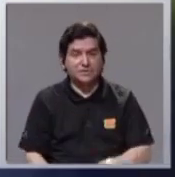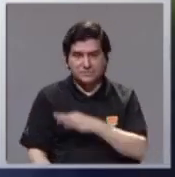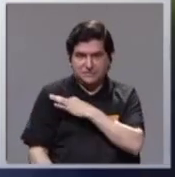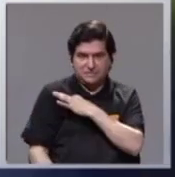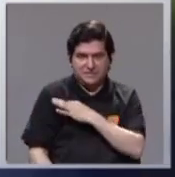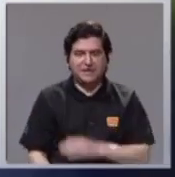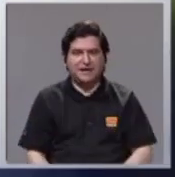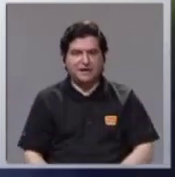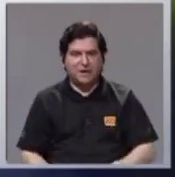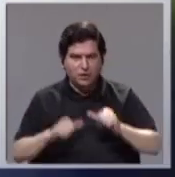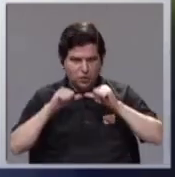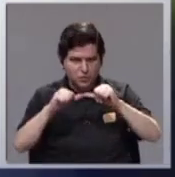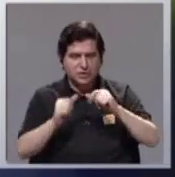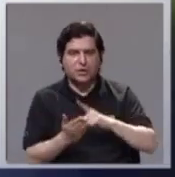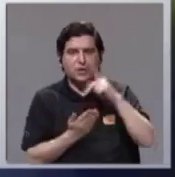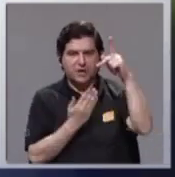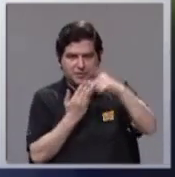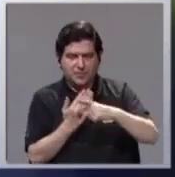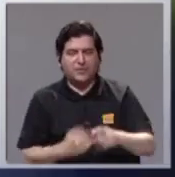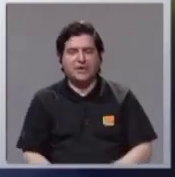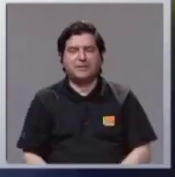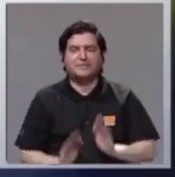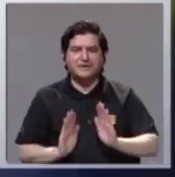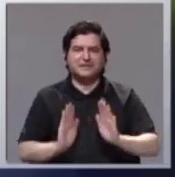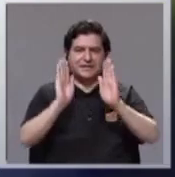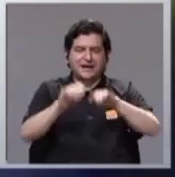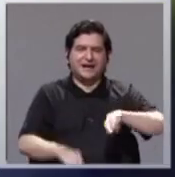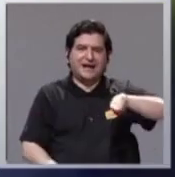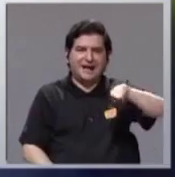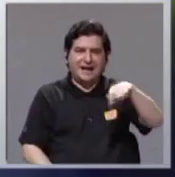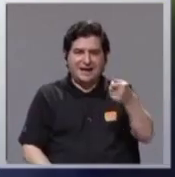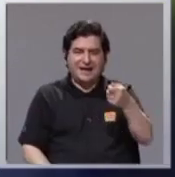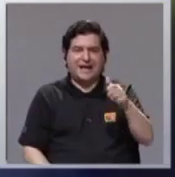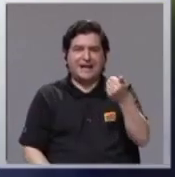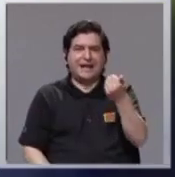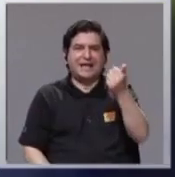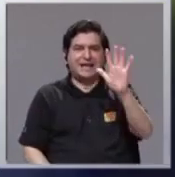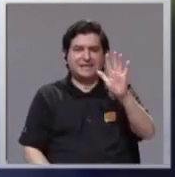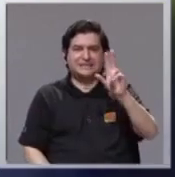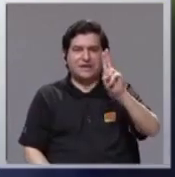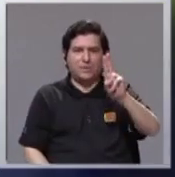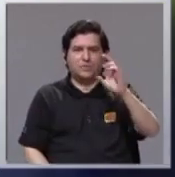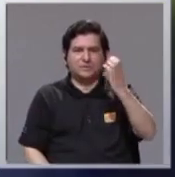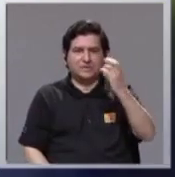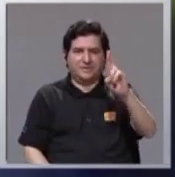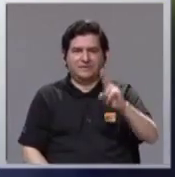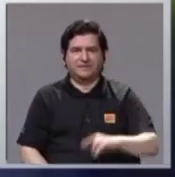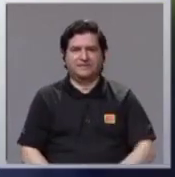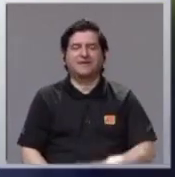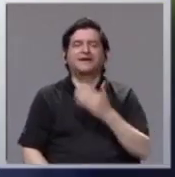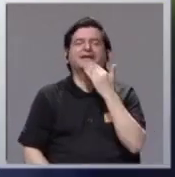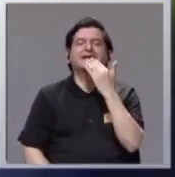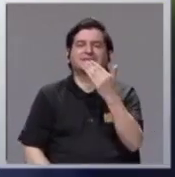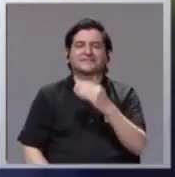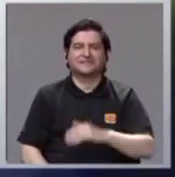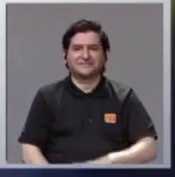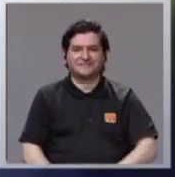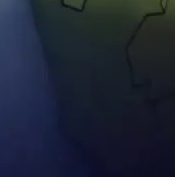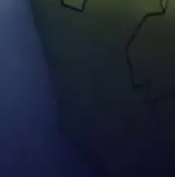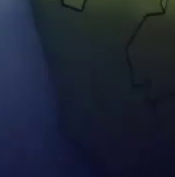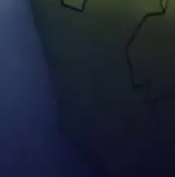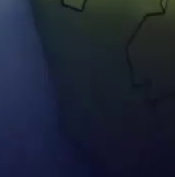amigos los invitamos a que se mantengan con los programas excelentes de Canal 15 UCR.